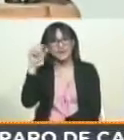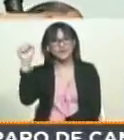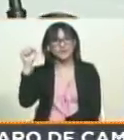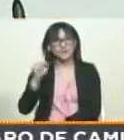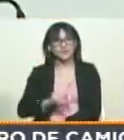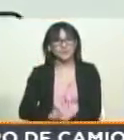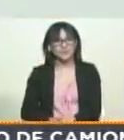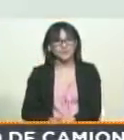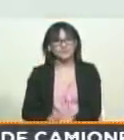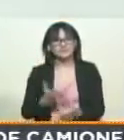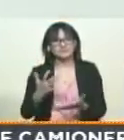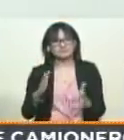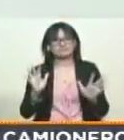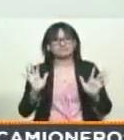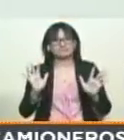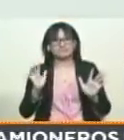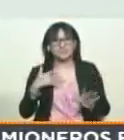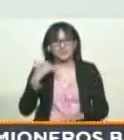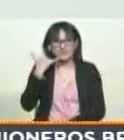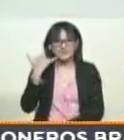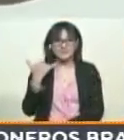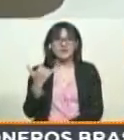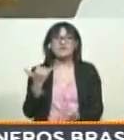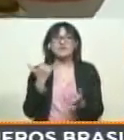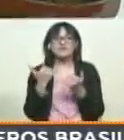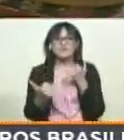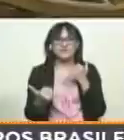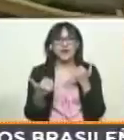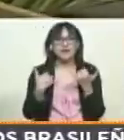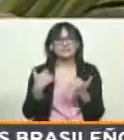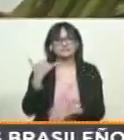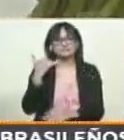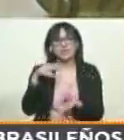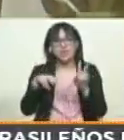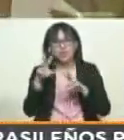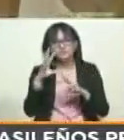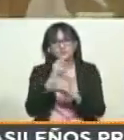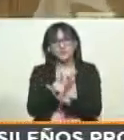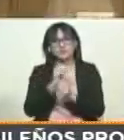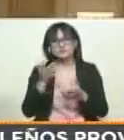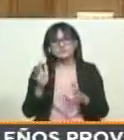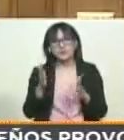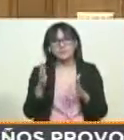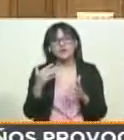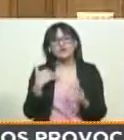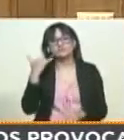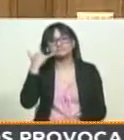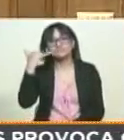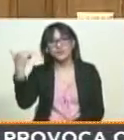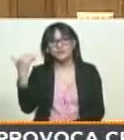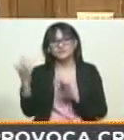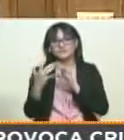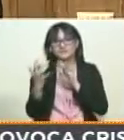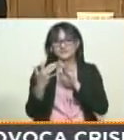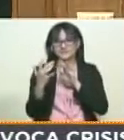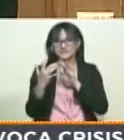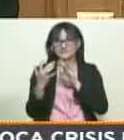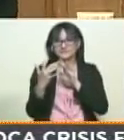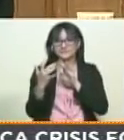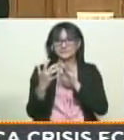masas, si es que hay posibilidad. Pero al final pudimos, y pasadas las 12 de la noche, pudimos conversar y pudimos transmitirle a